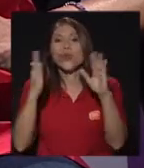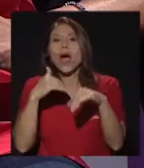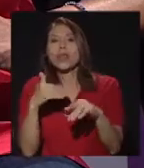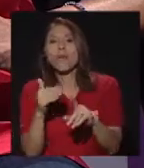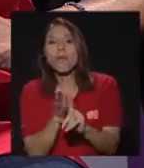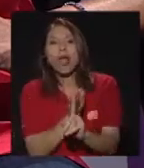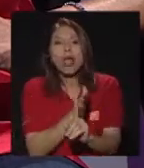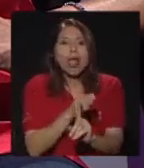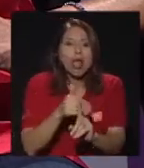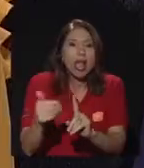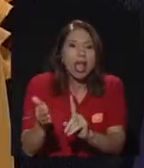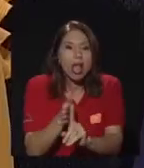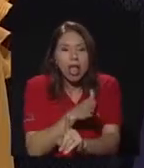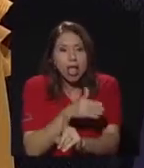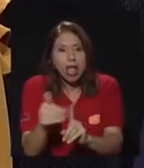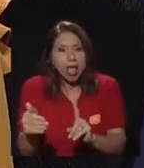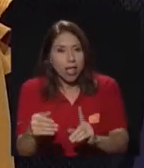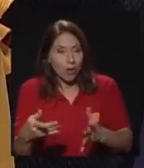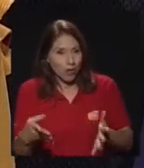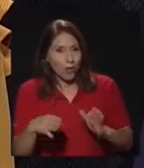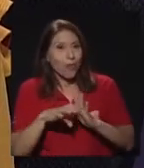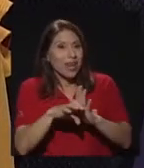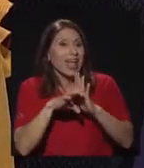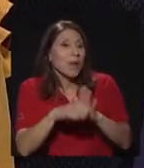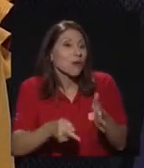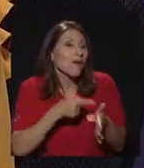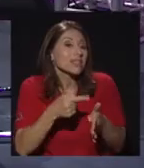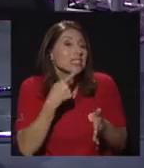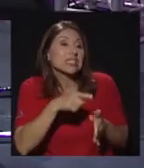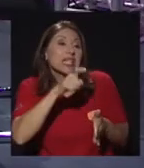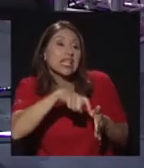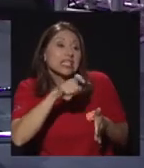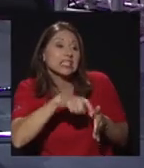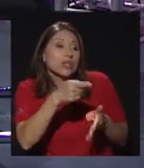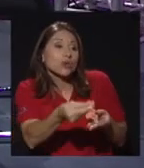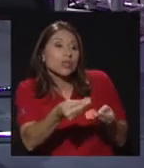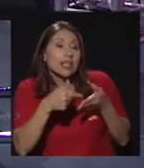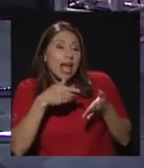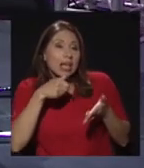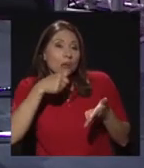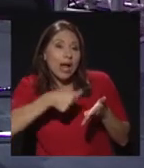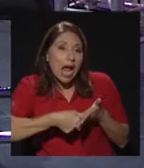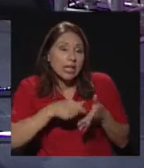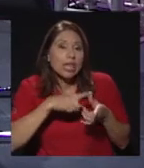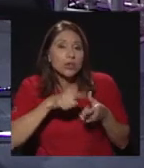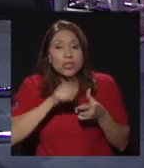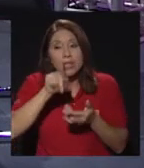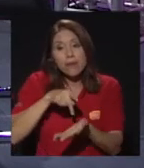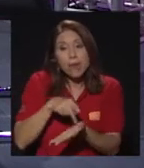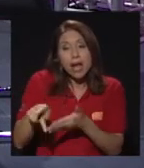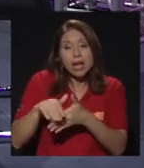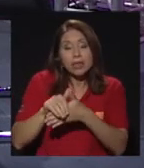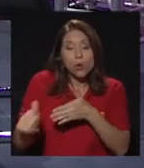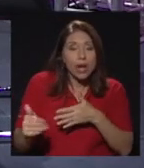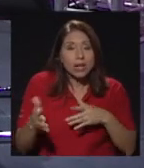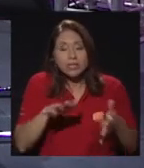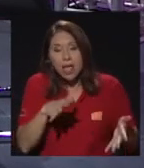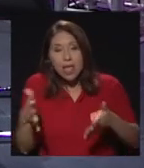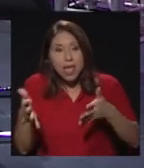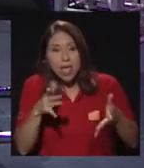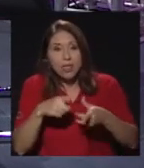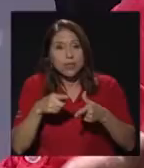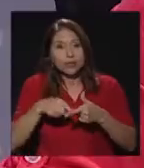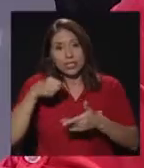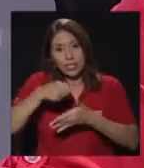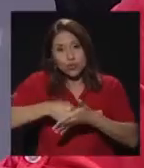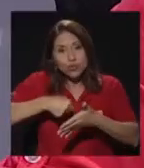piden que por una carta le pagues al lado $100. Entonces, estamos luchando